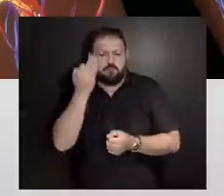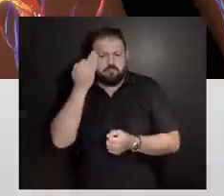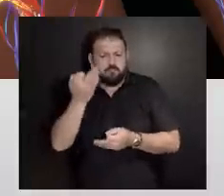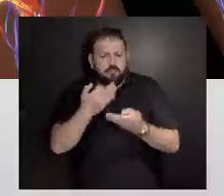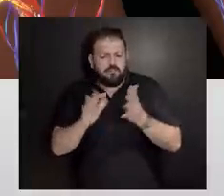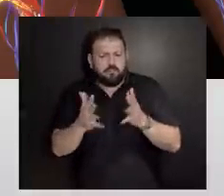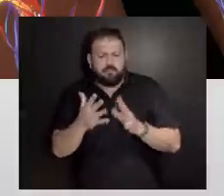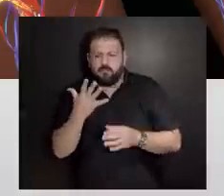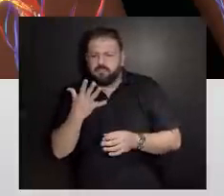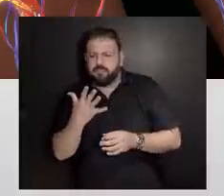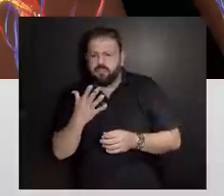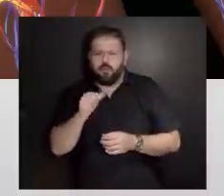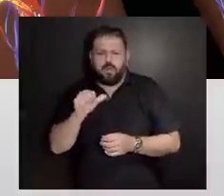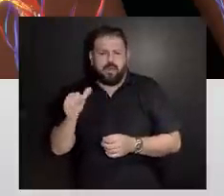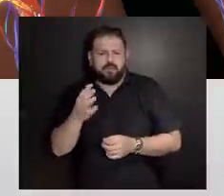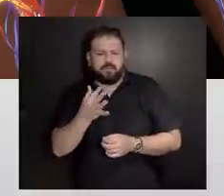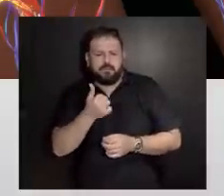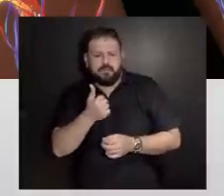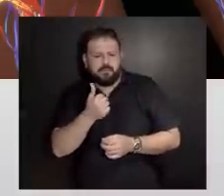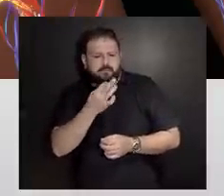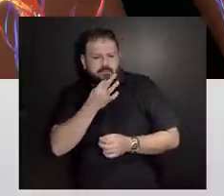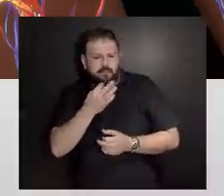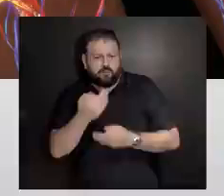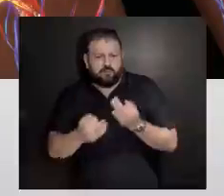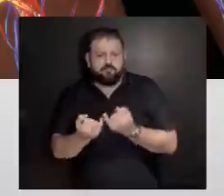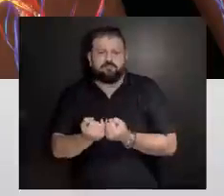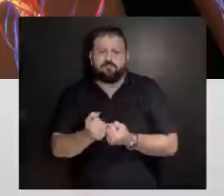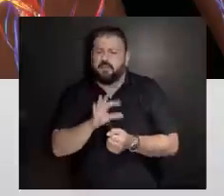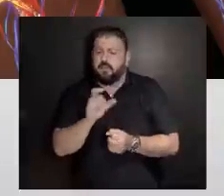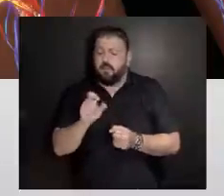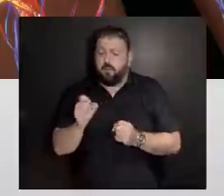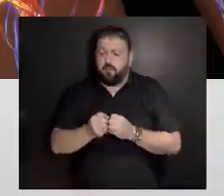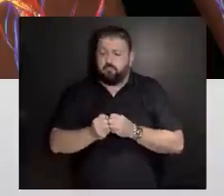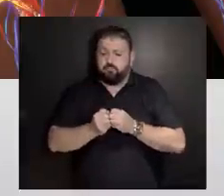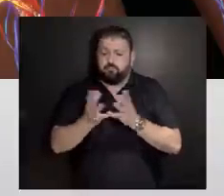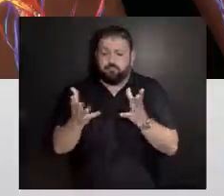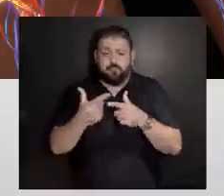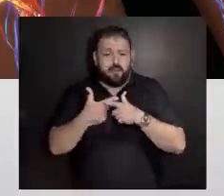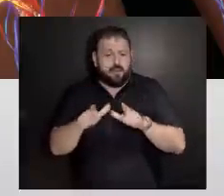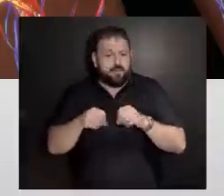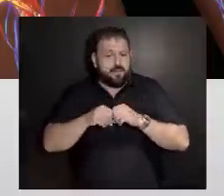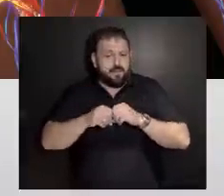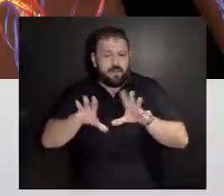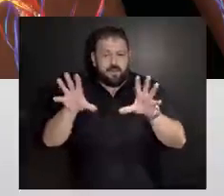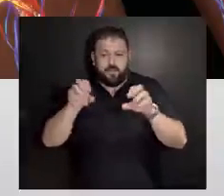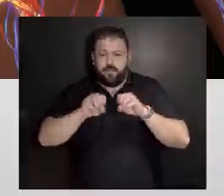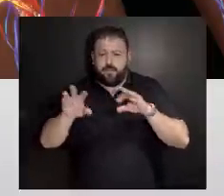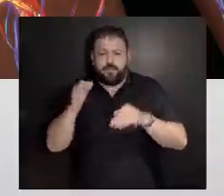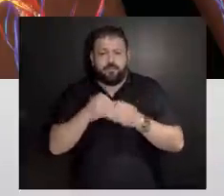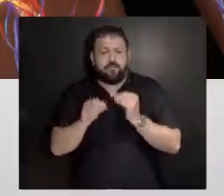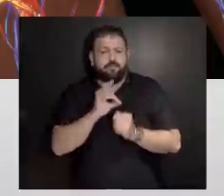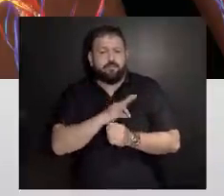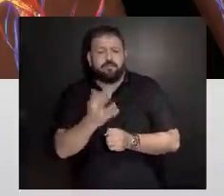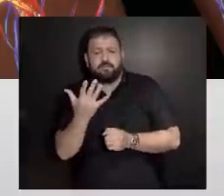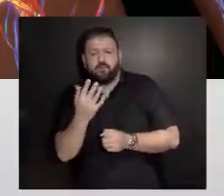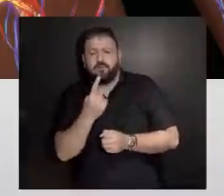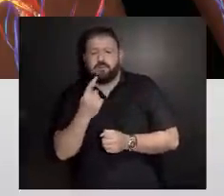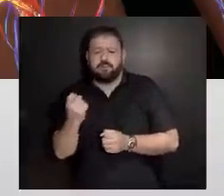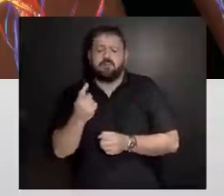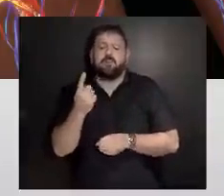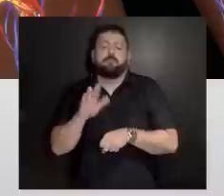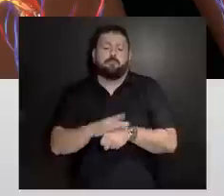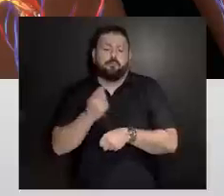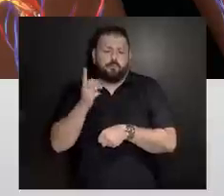y normalmente se liberan aproximadamente entre 50 a 100 unidades internacionales por día en una persona